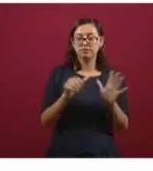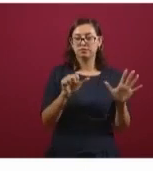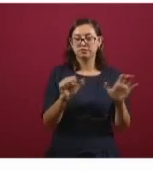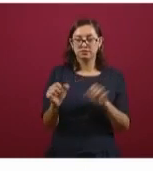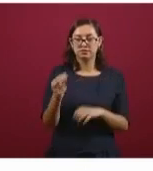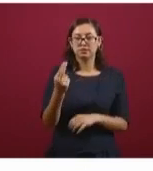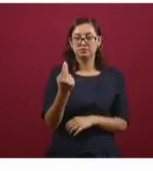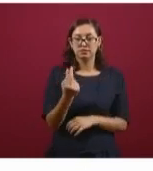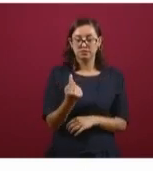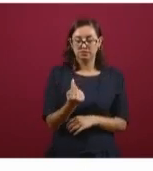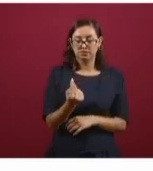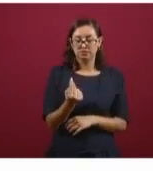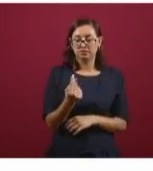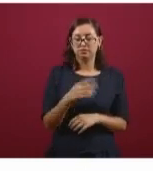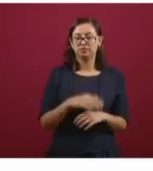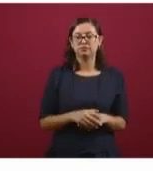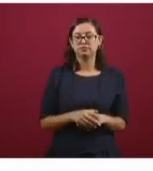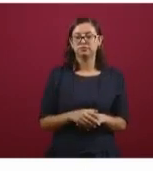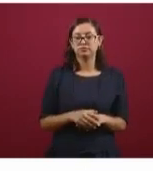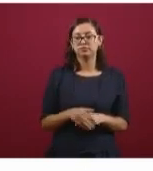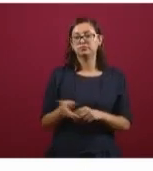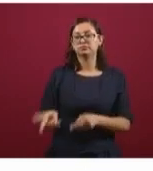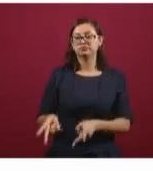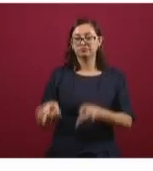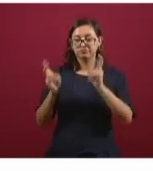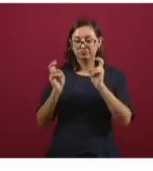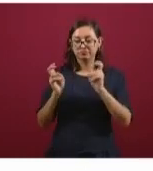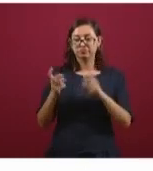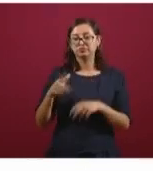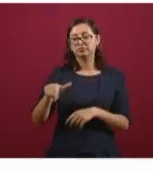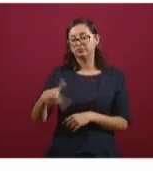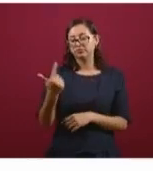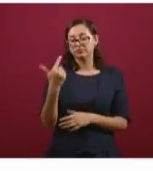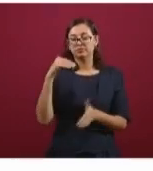450.625. Lo que ha sido robado,